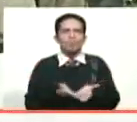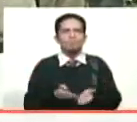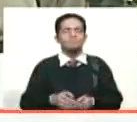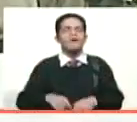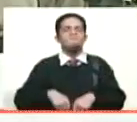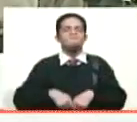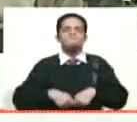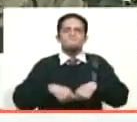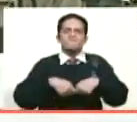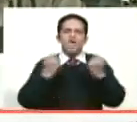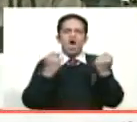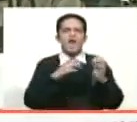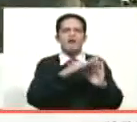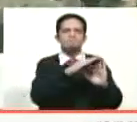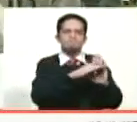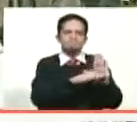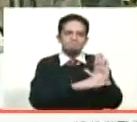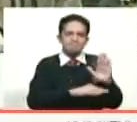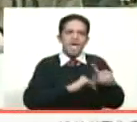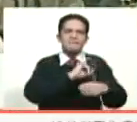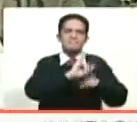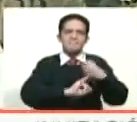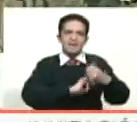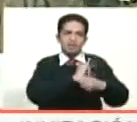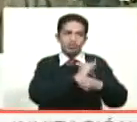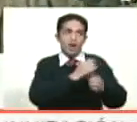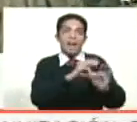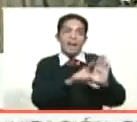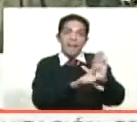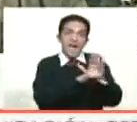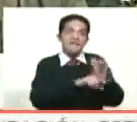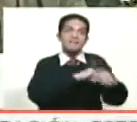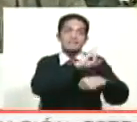Violan las cartas y derechos internacionales fundamentales.